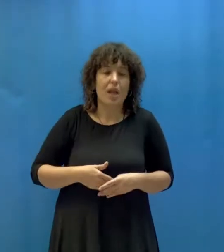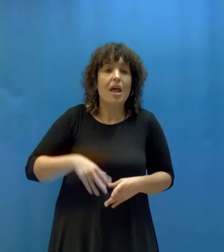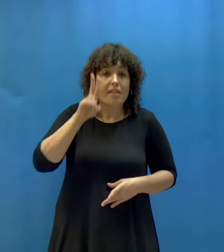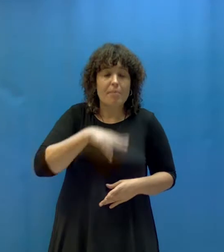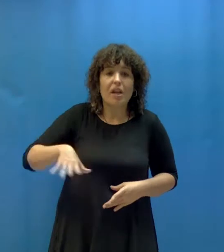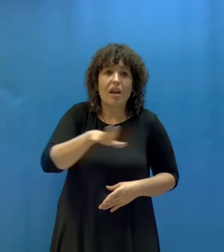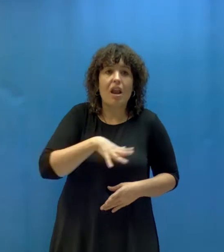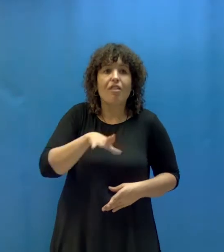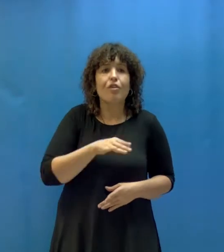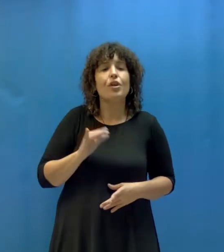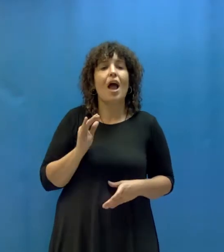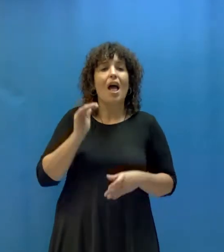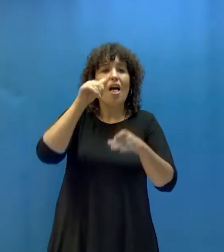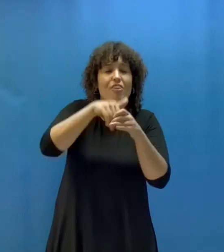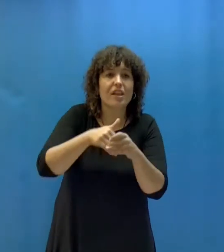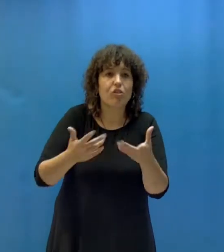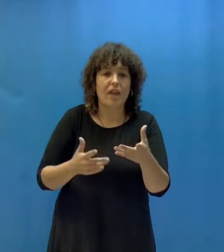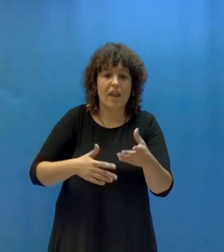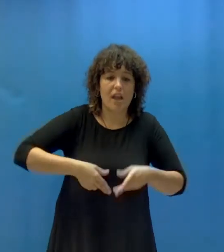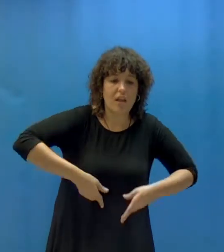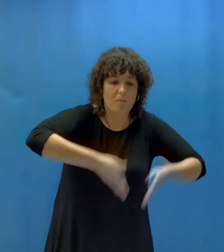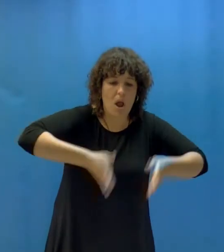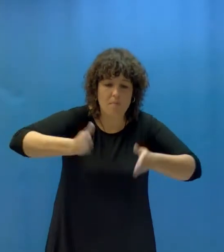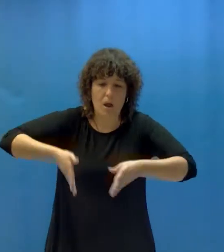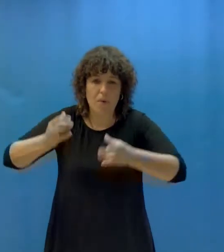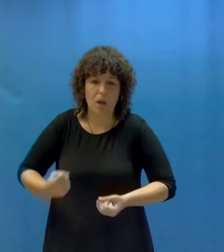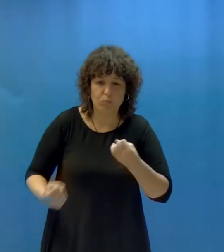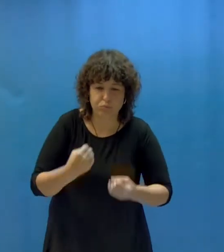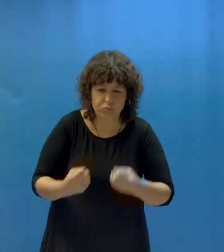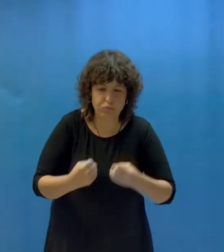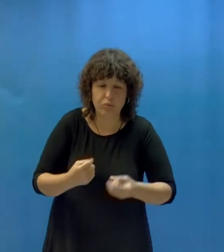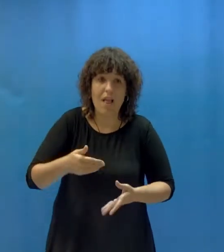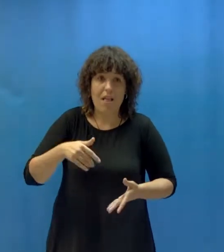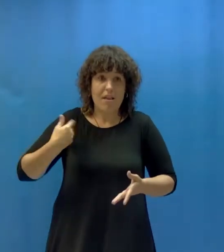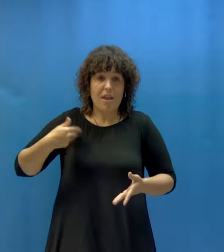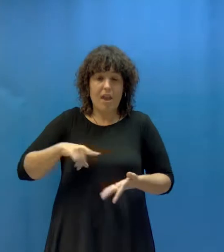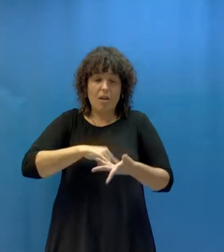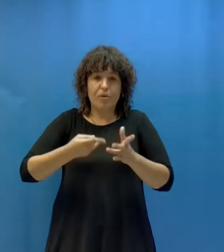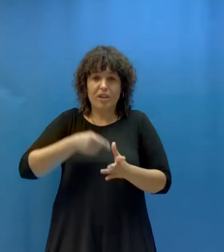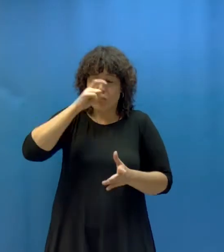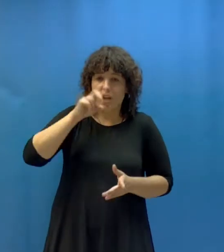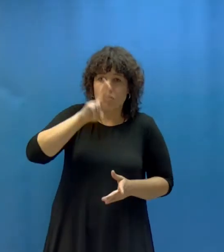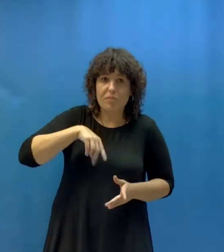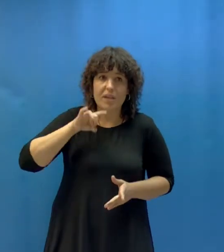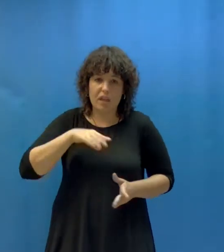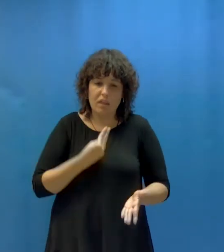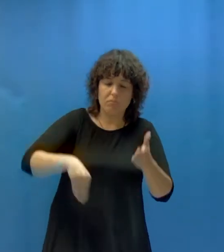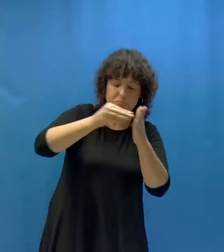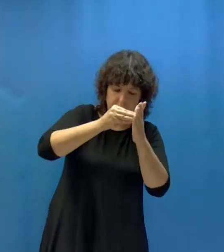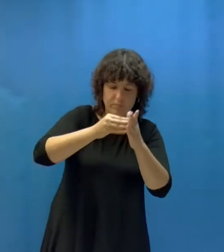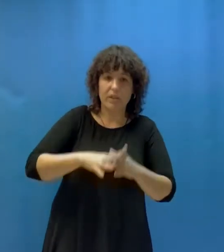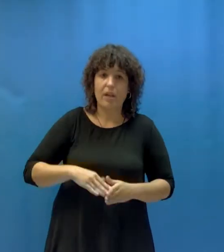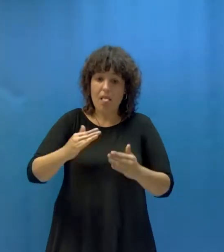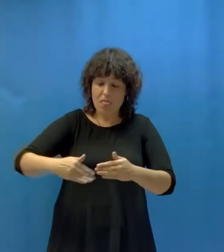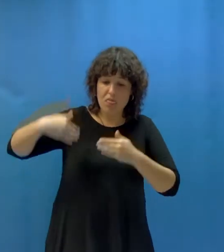pistes d'atletisme, que quedava pendent de tancar en el projecte del 2015 i que ja hem acordat amb el Club d'Atletisme Platges de Castelló. I a continuació,